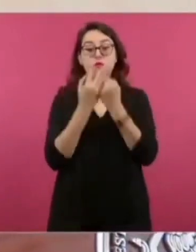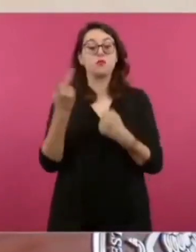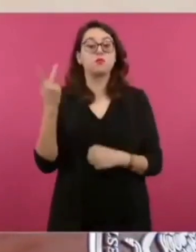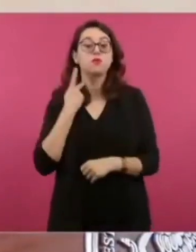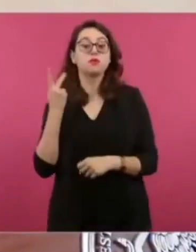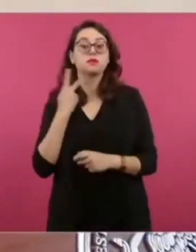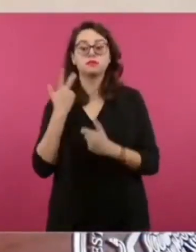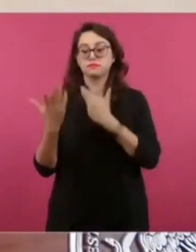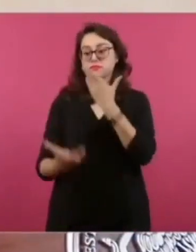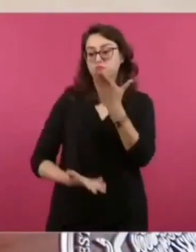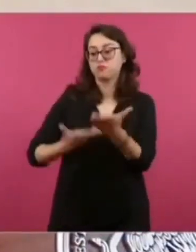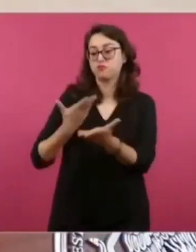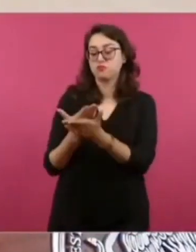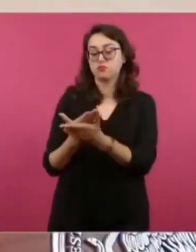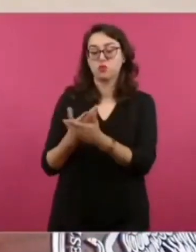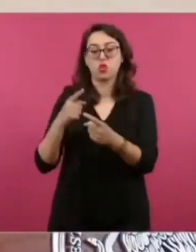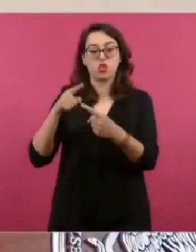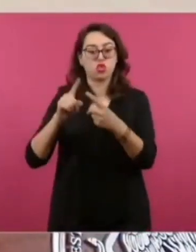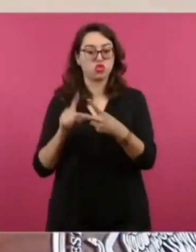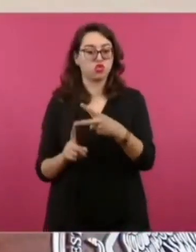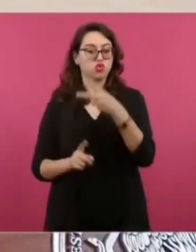eso logramos